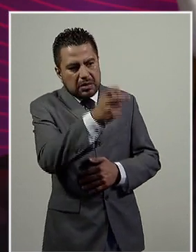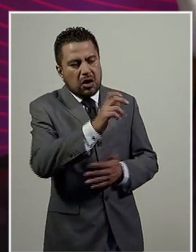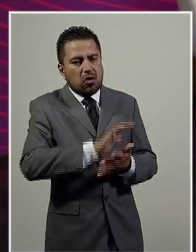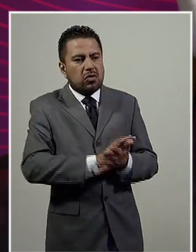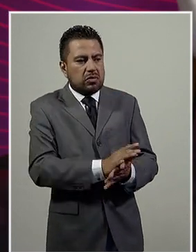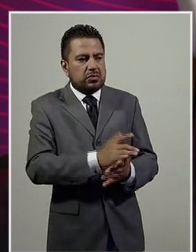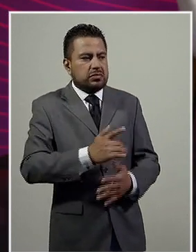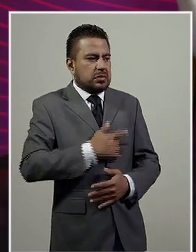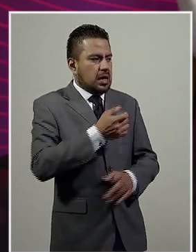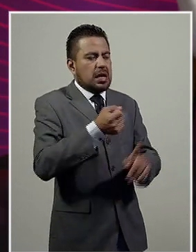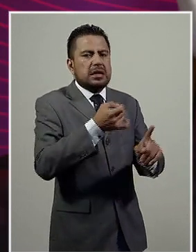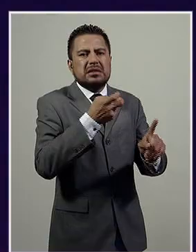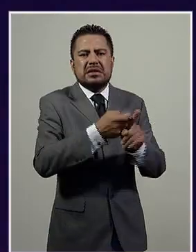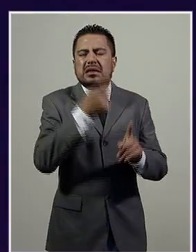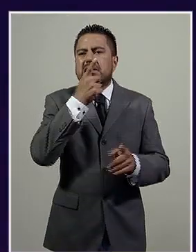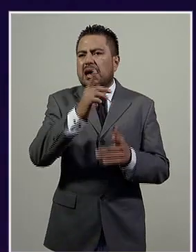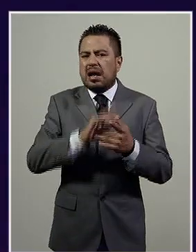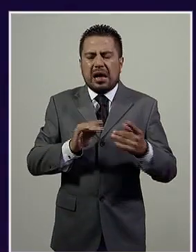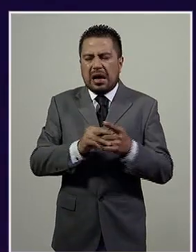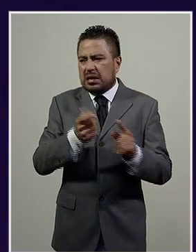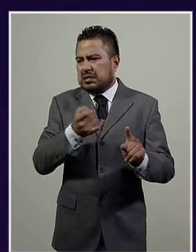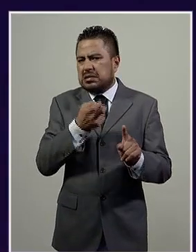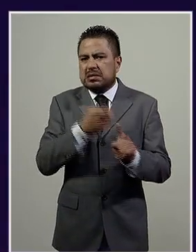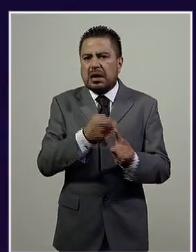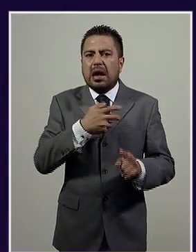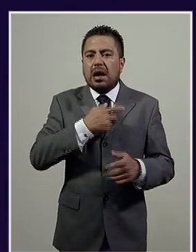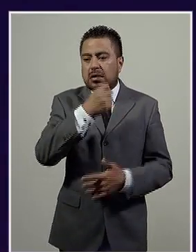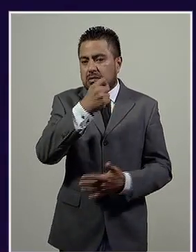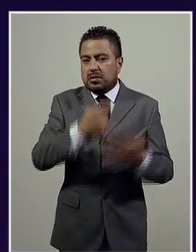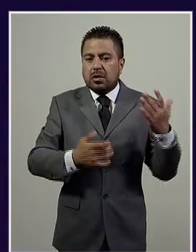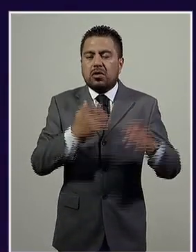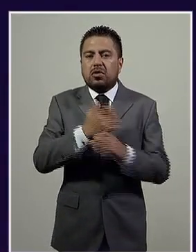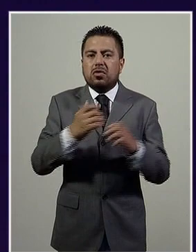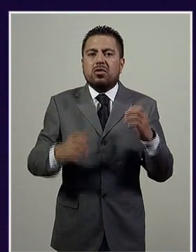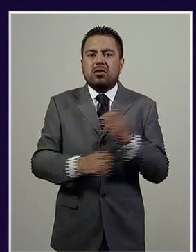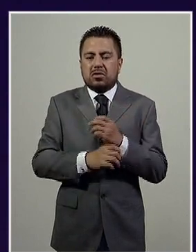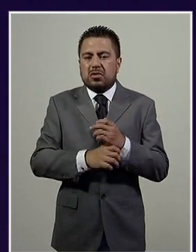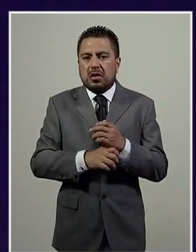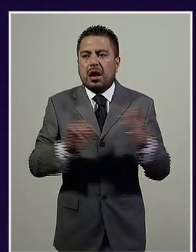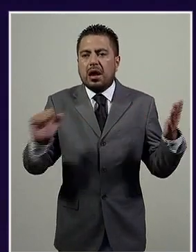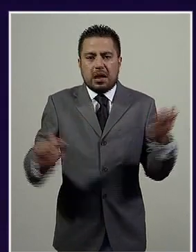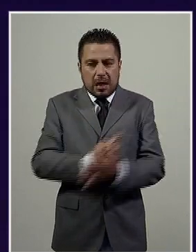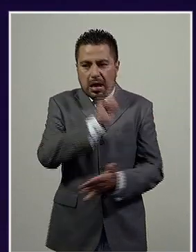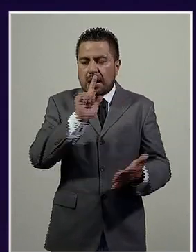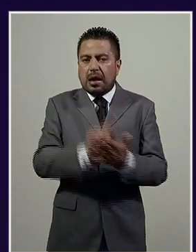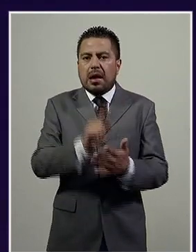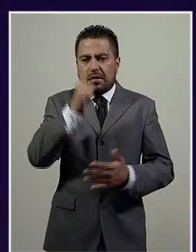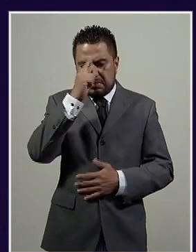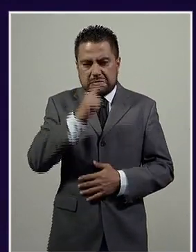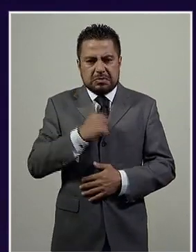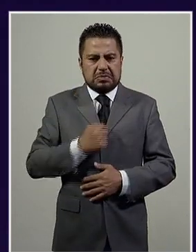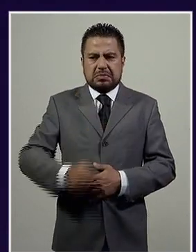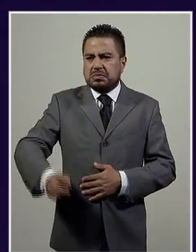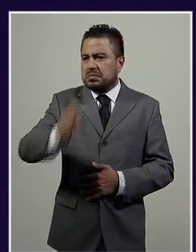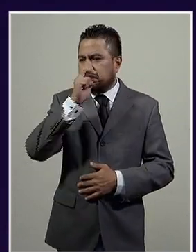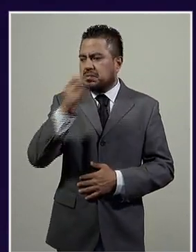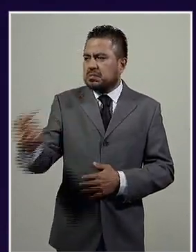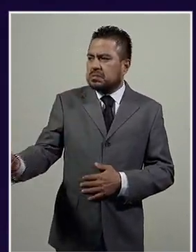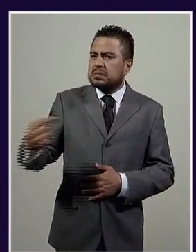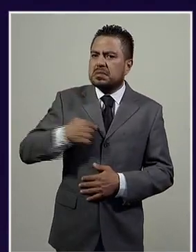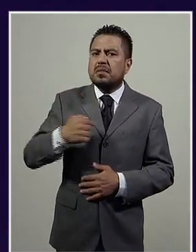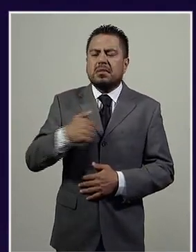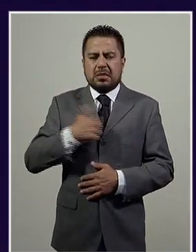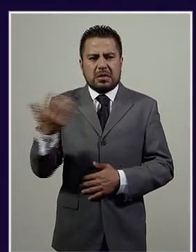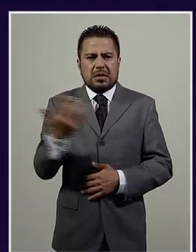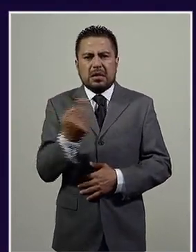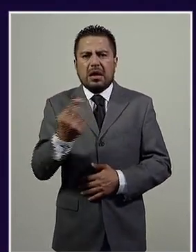es así, tal cual tú lo acabas de decir. Si hay un requerimiento legal que a mí me exige que tengo